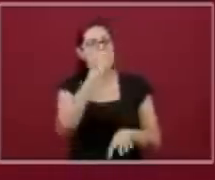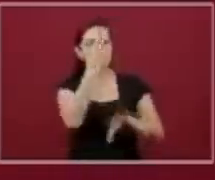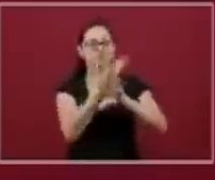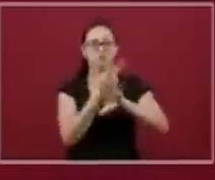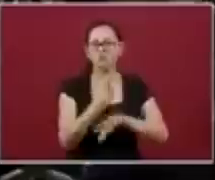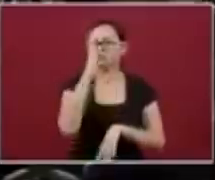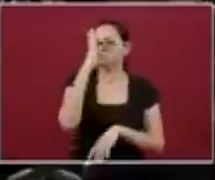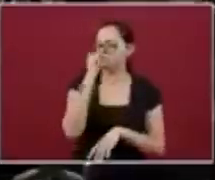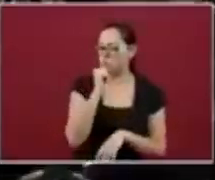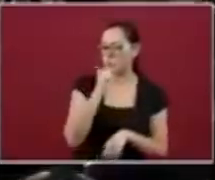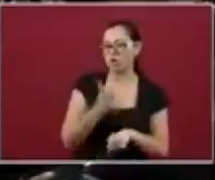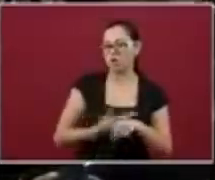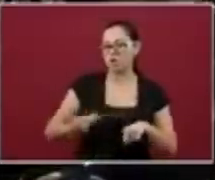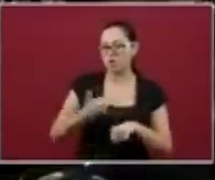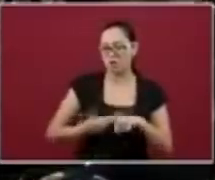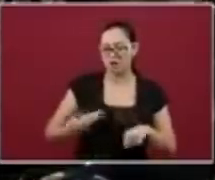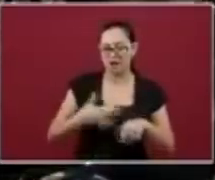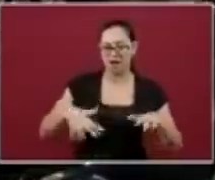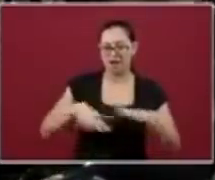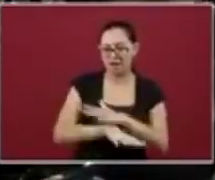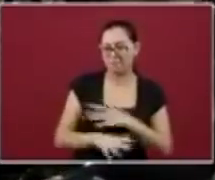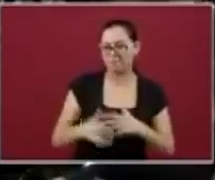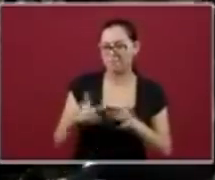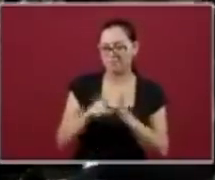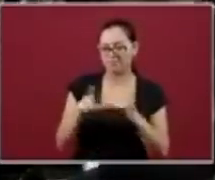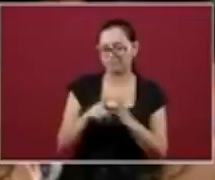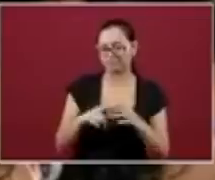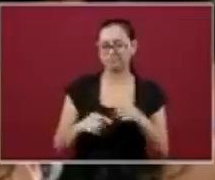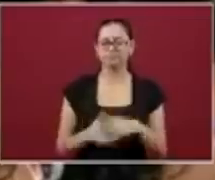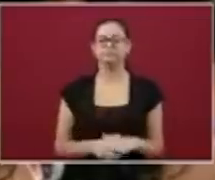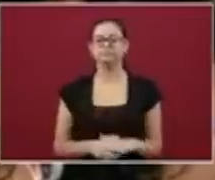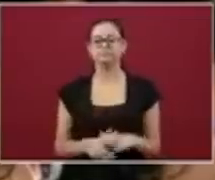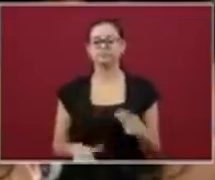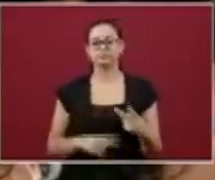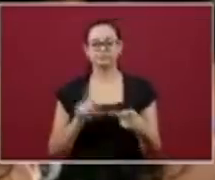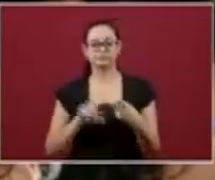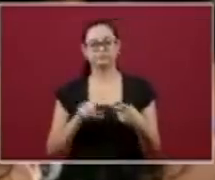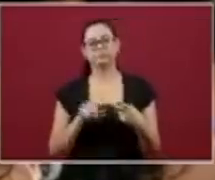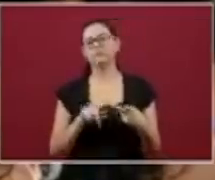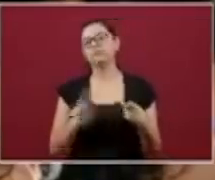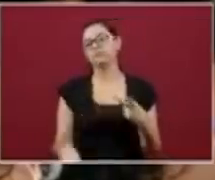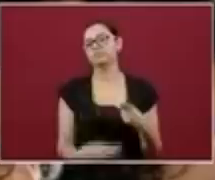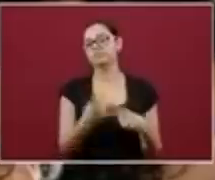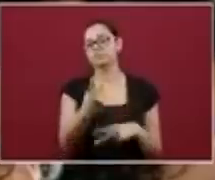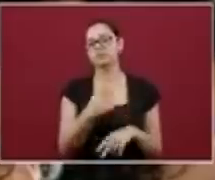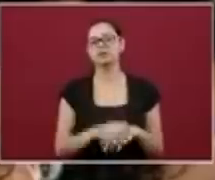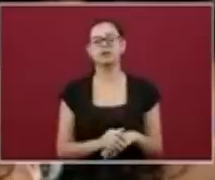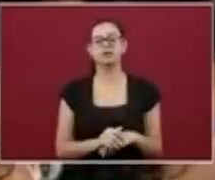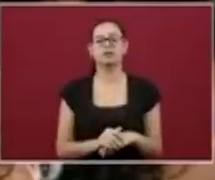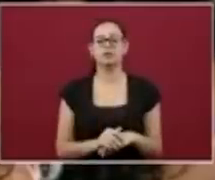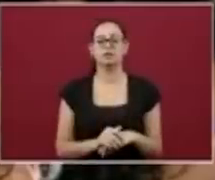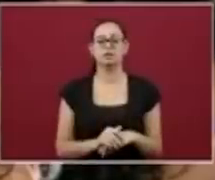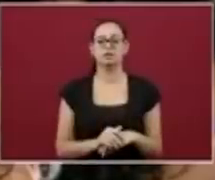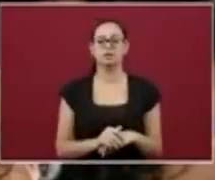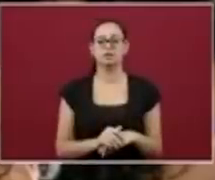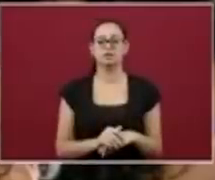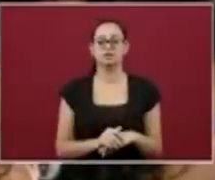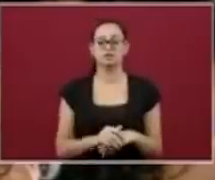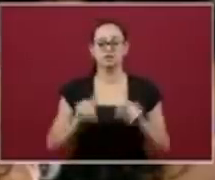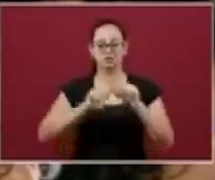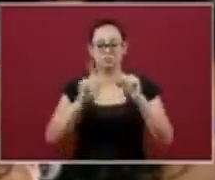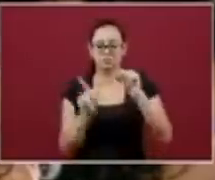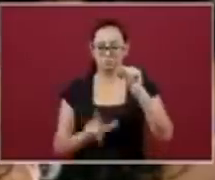Mi segunda pregunta sería, ¿esa administración romperá con la tendencia de ser México un